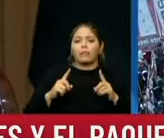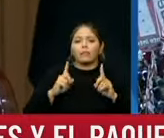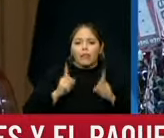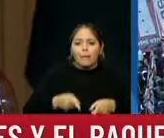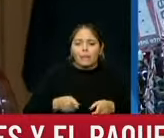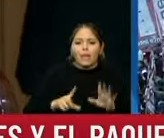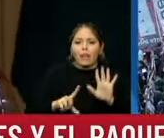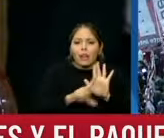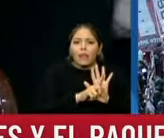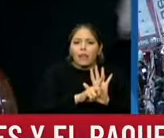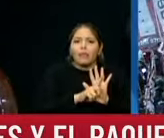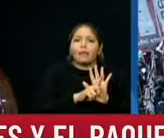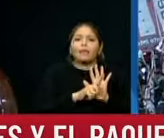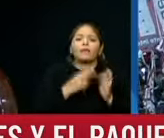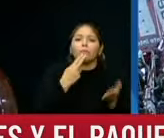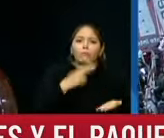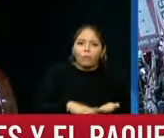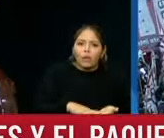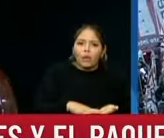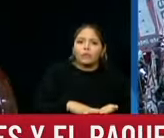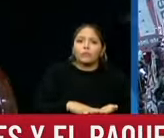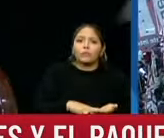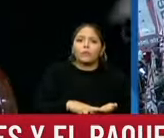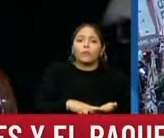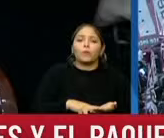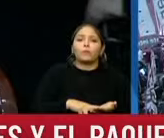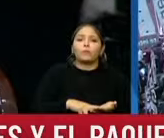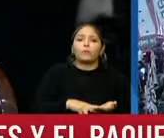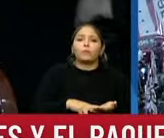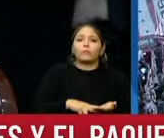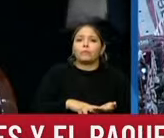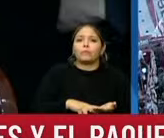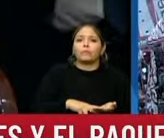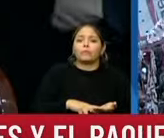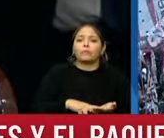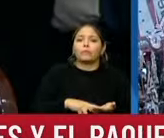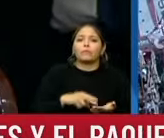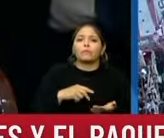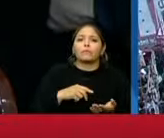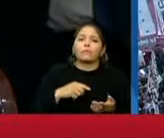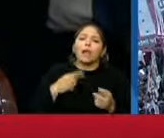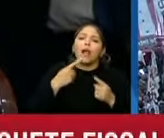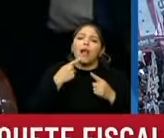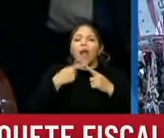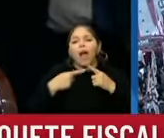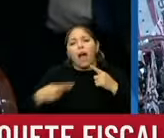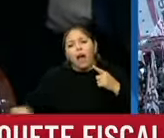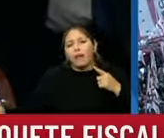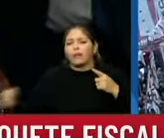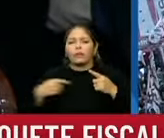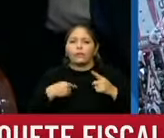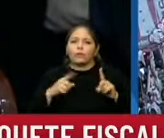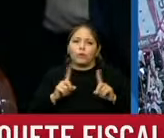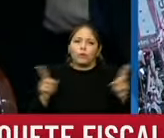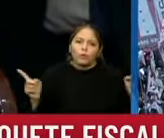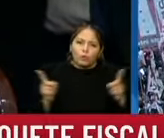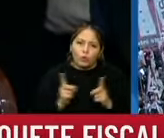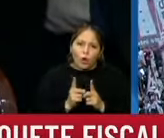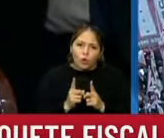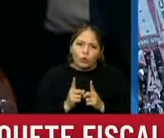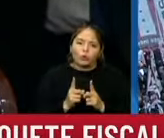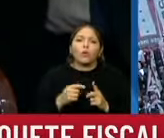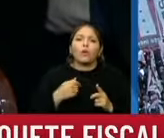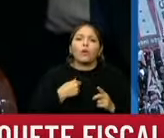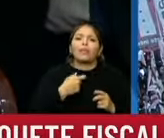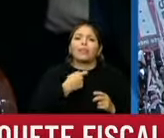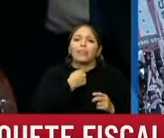de pudrir la sesión a como sea, claro. Y por el motivo que sea, ¿no? Gritándole sionista a la señora